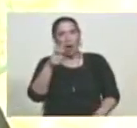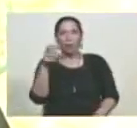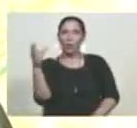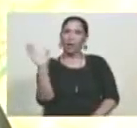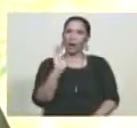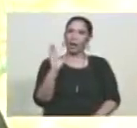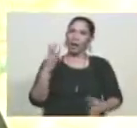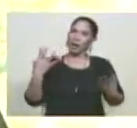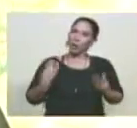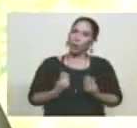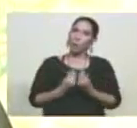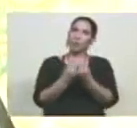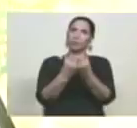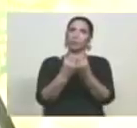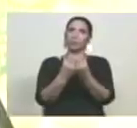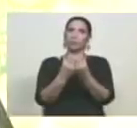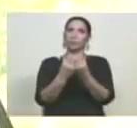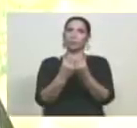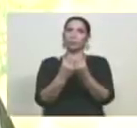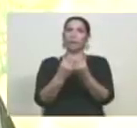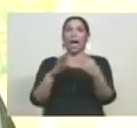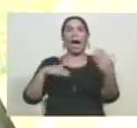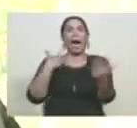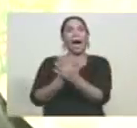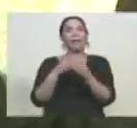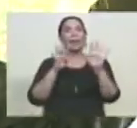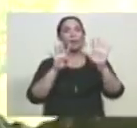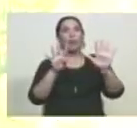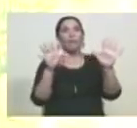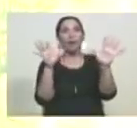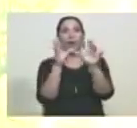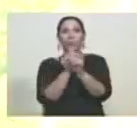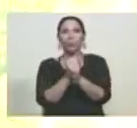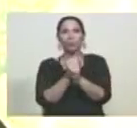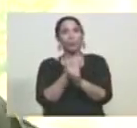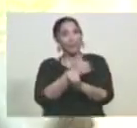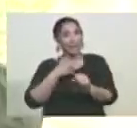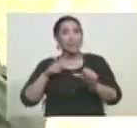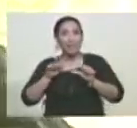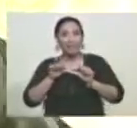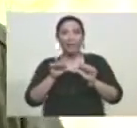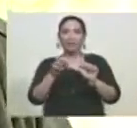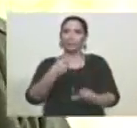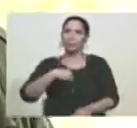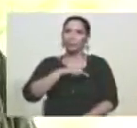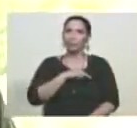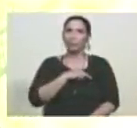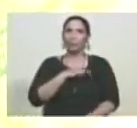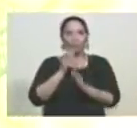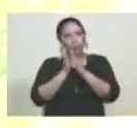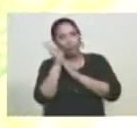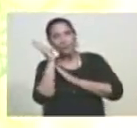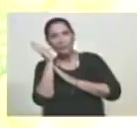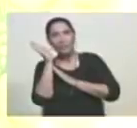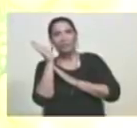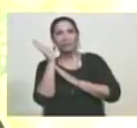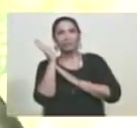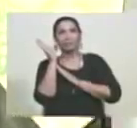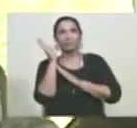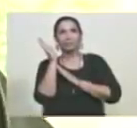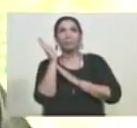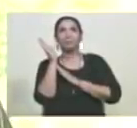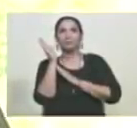acompañó hasta las 9 de la noche. Y querían quedarse con nosotros, porque la idea era llegar y dormir ahí. Por